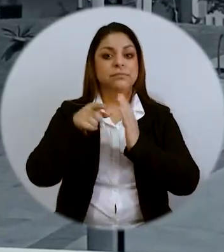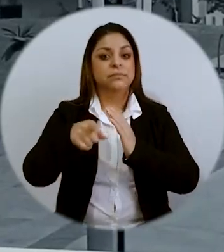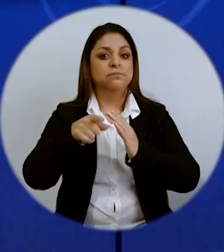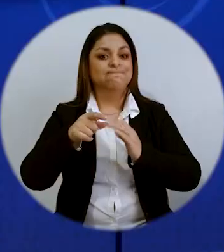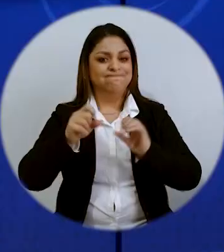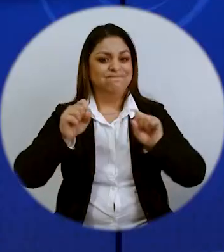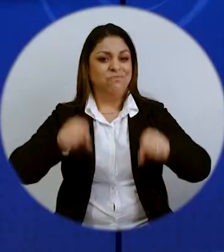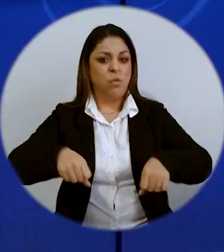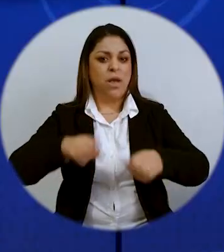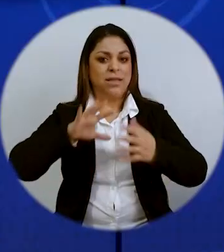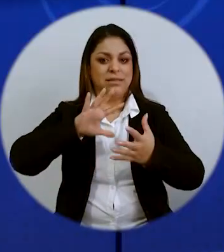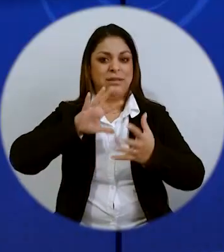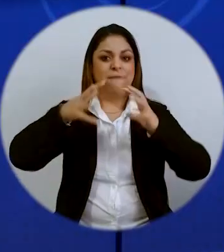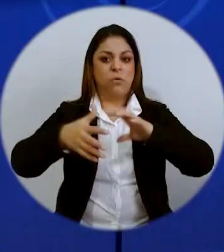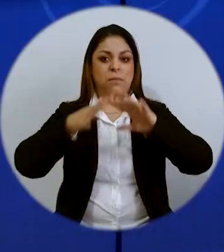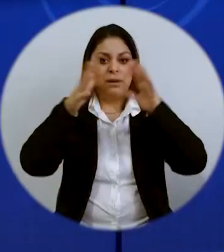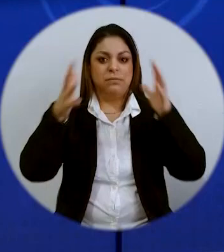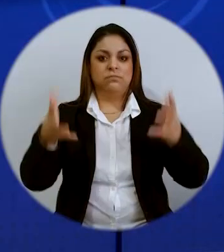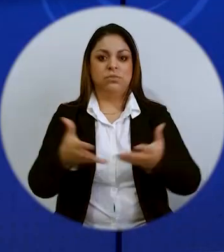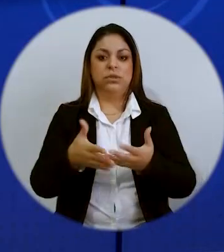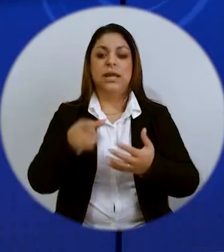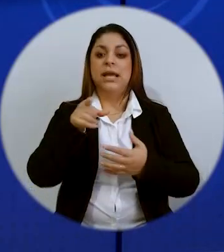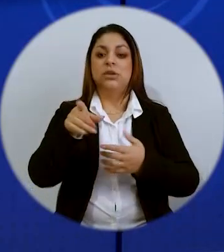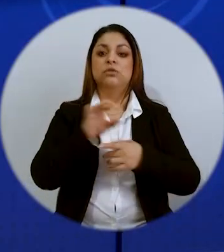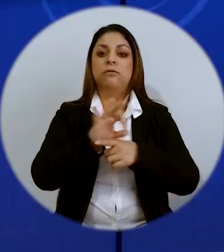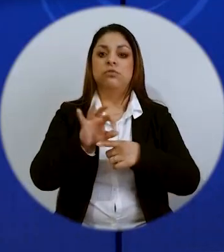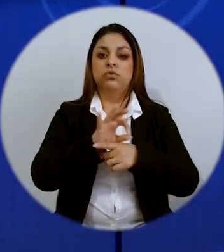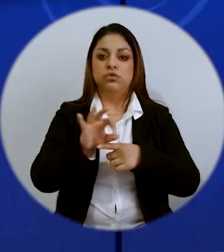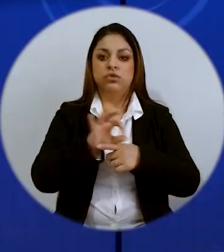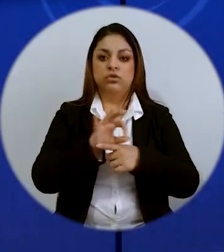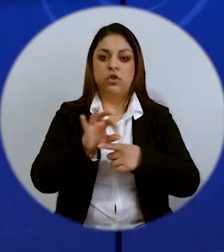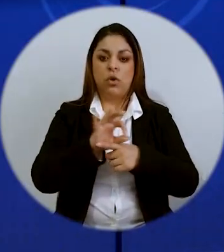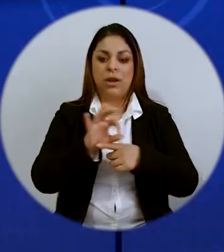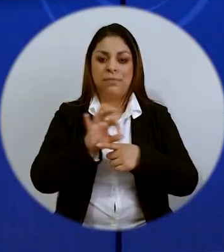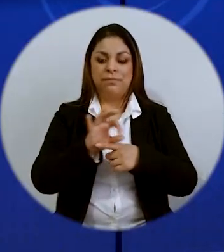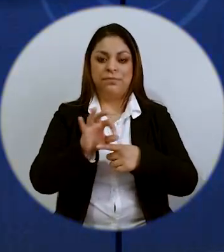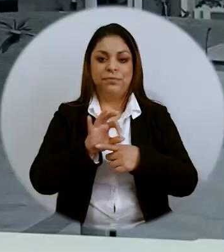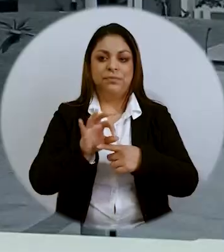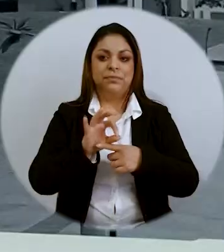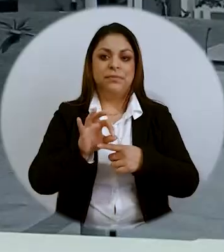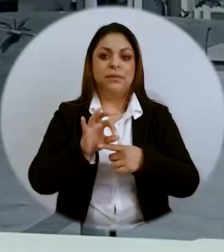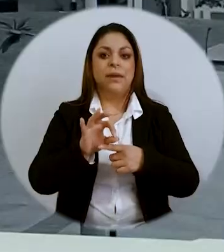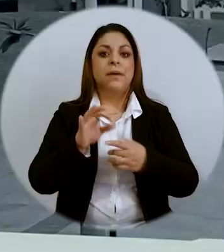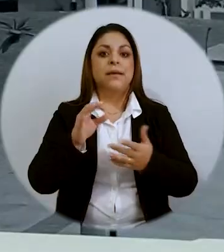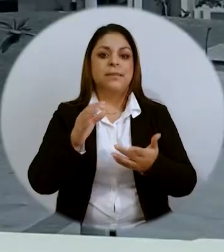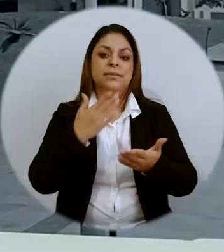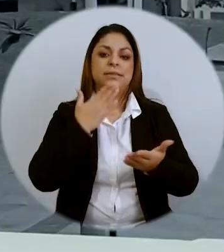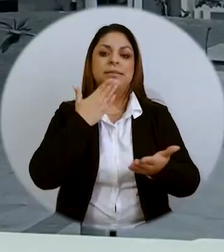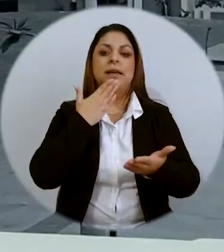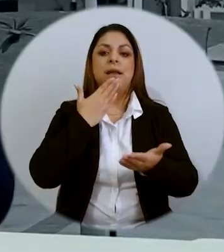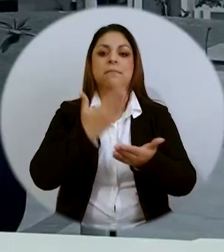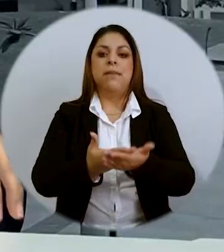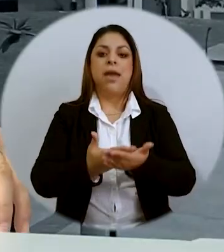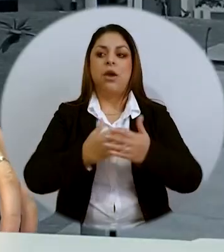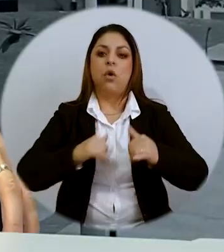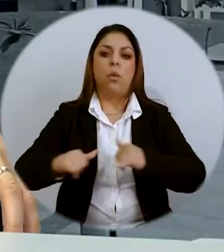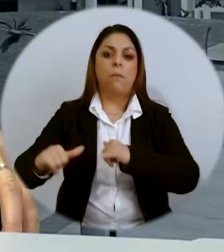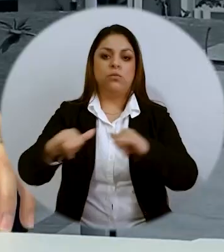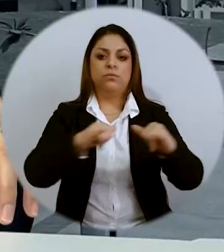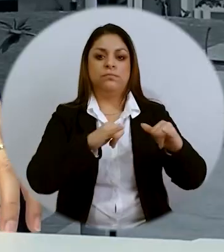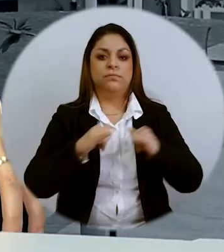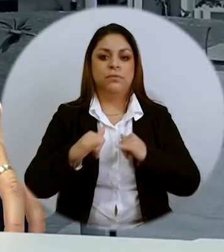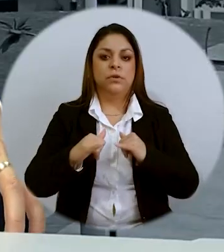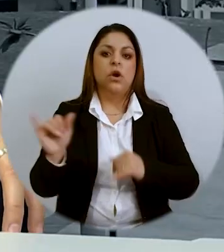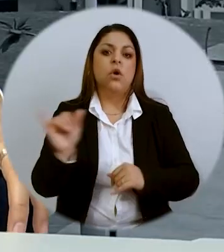de transformarlo está en función de, al menos en la pretensión, del bien común, tal